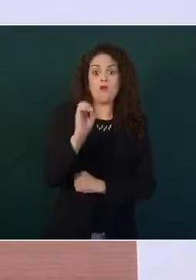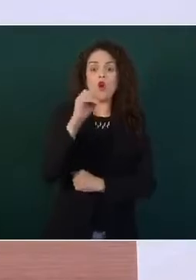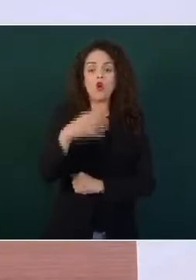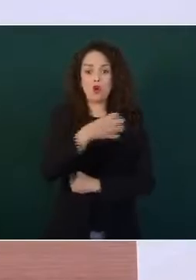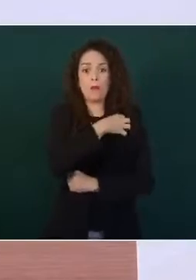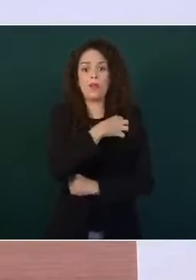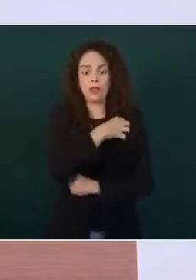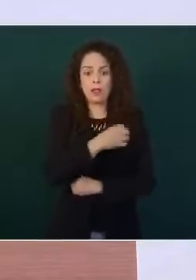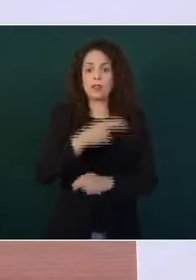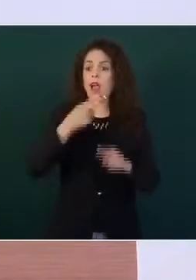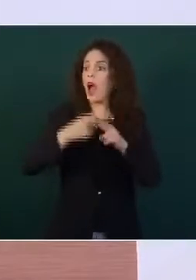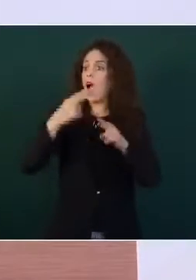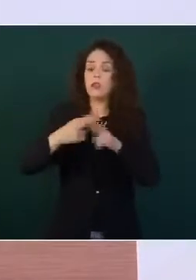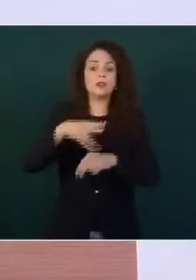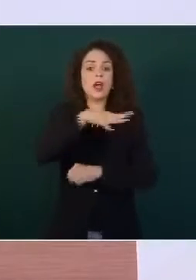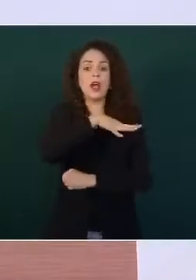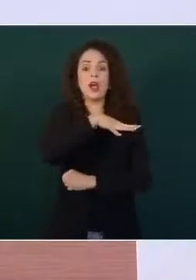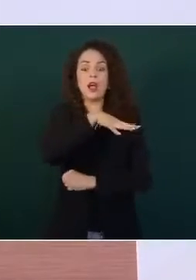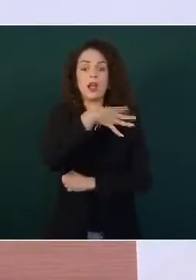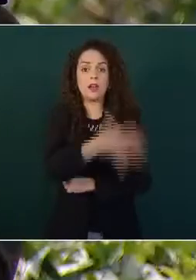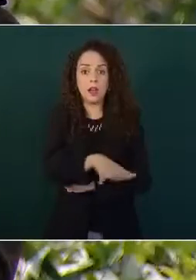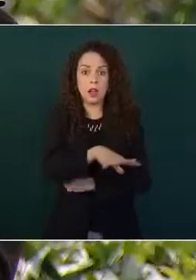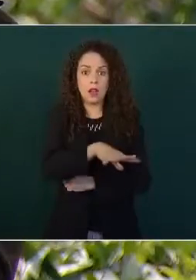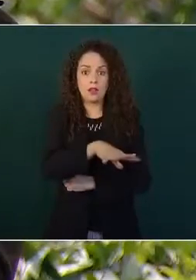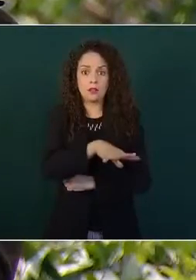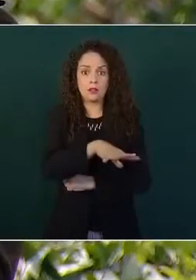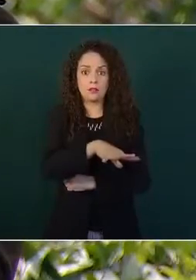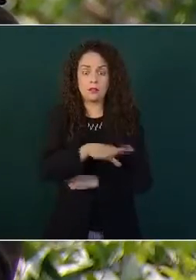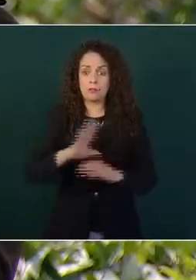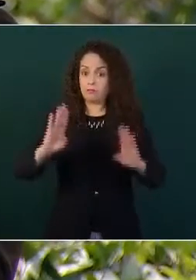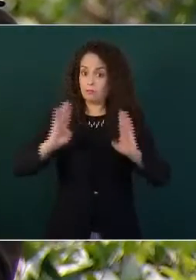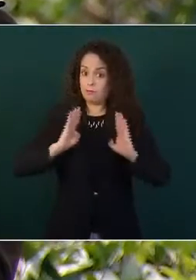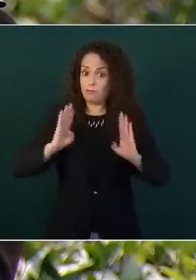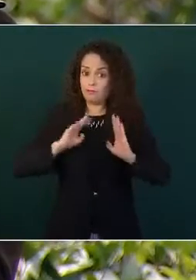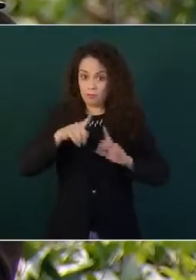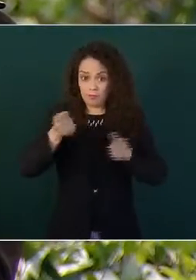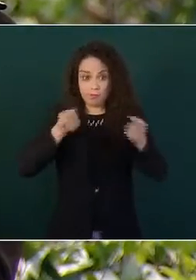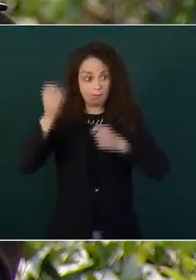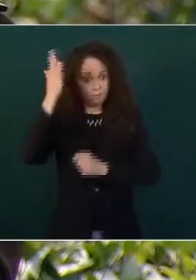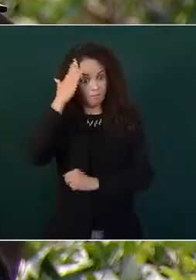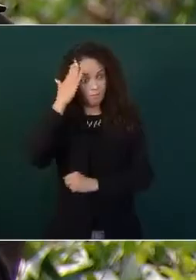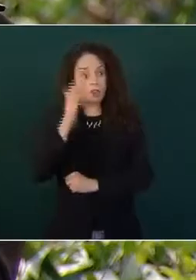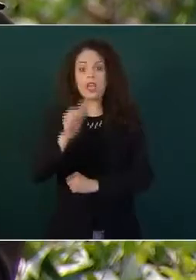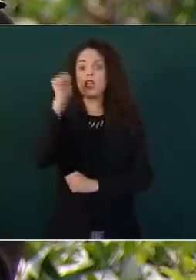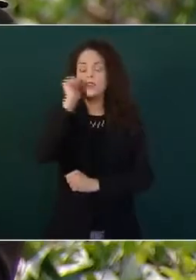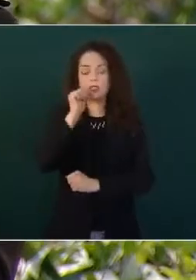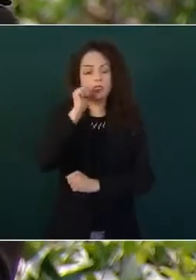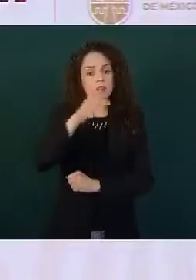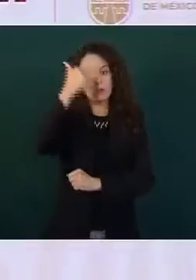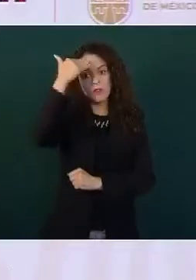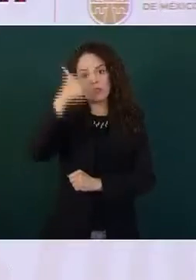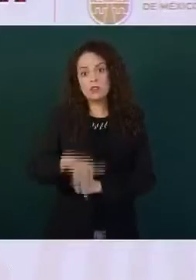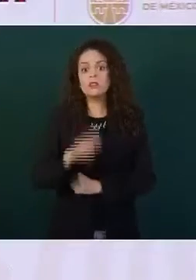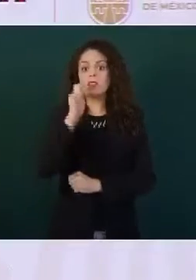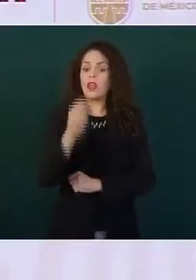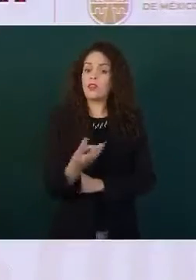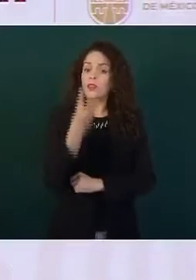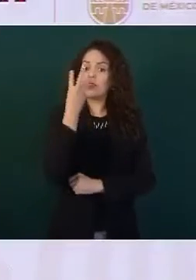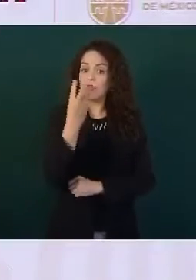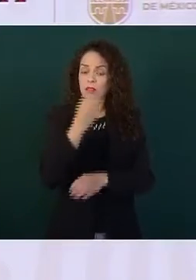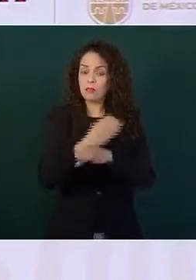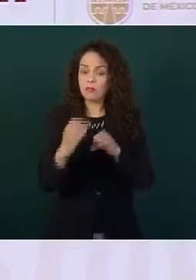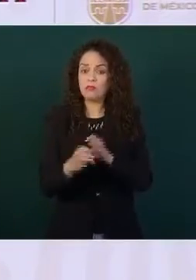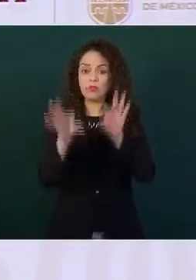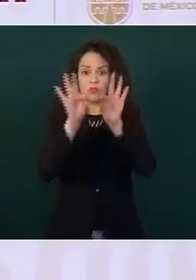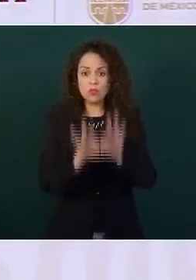el general comandante del ejército, siempre teniendo presente los tres deberes